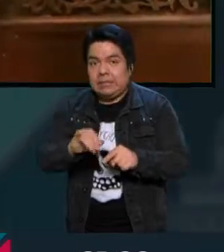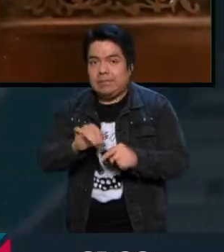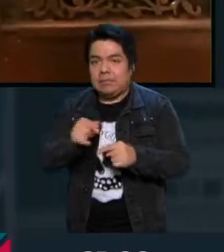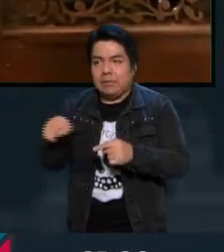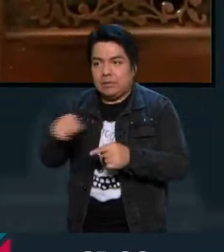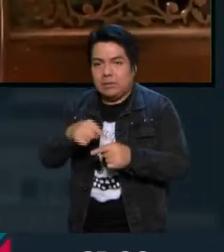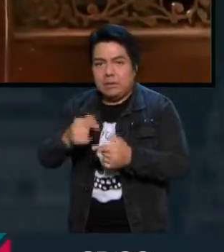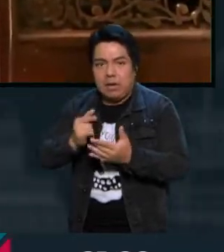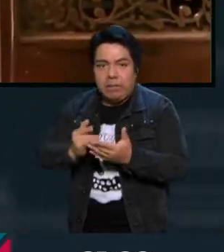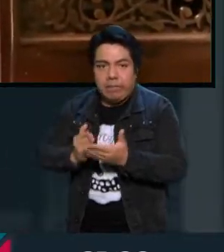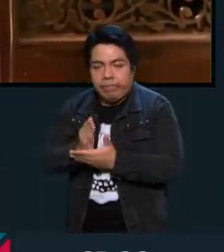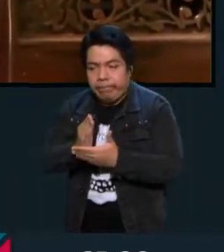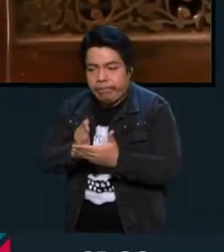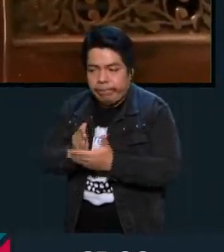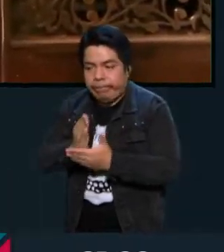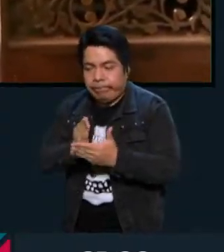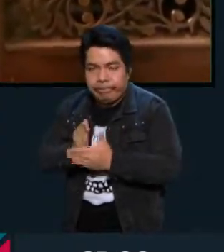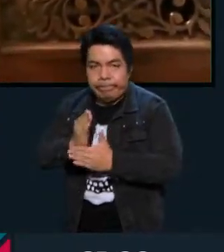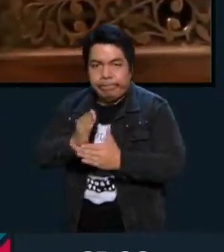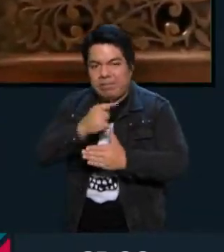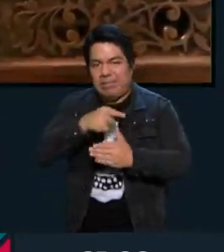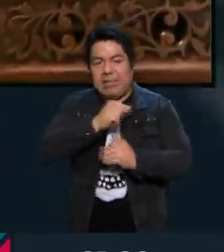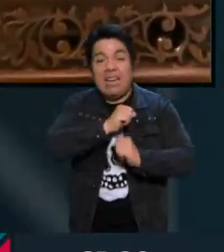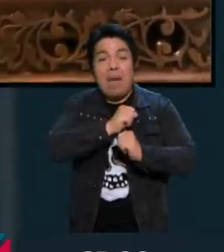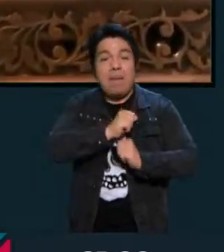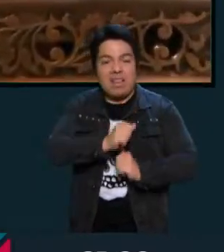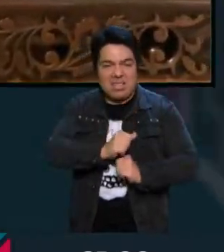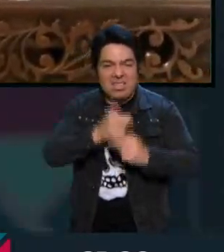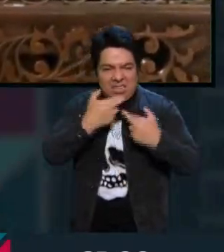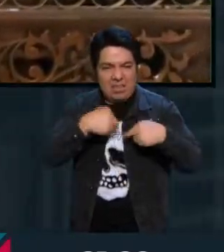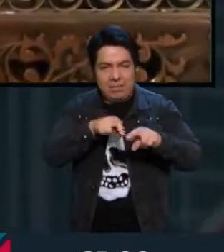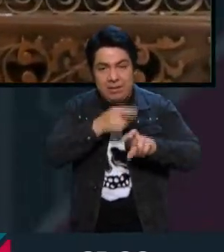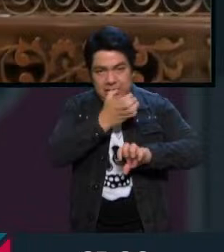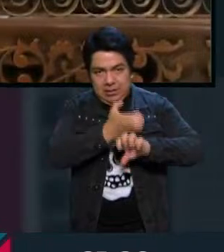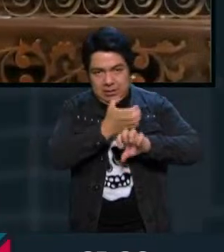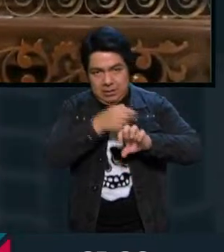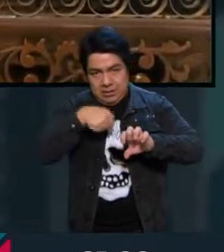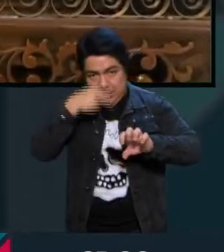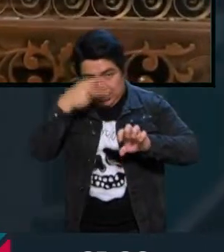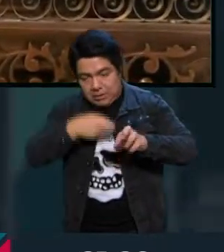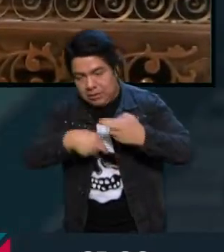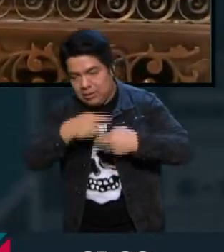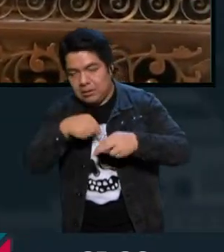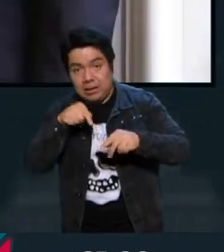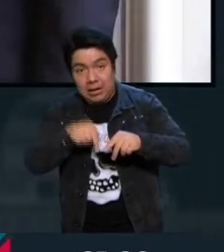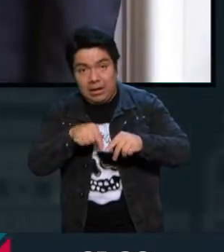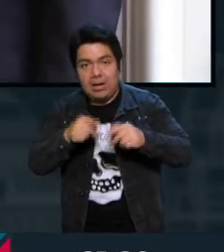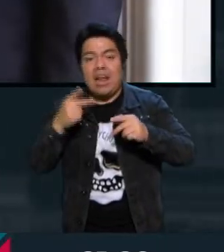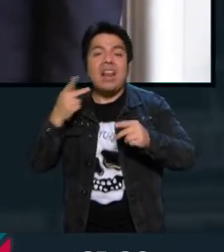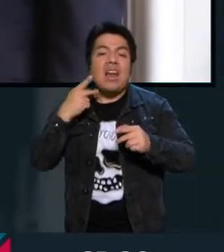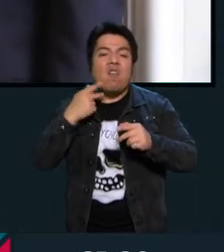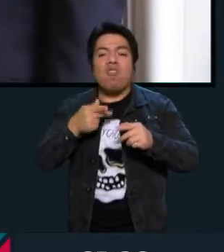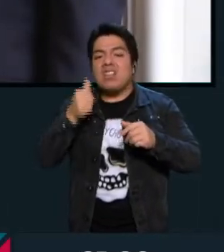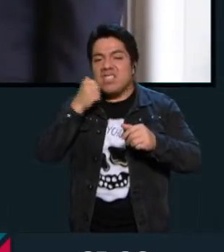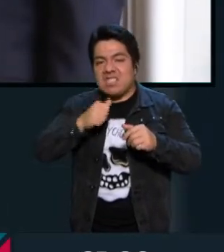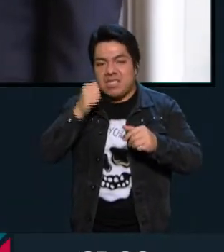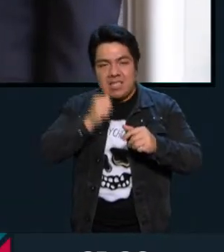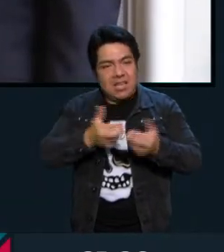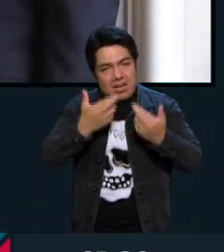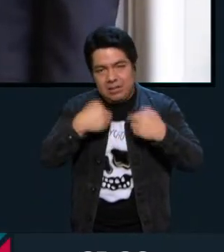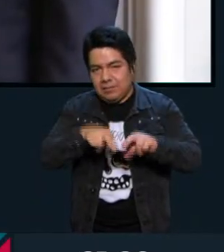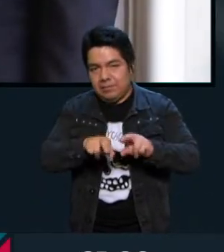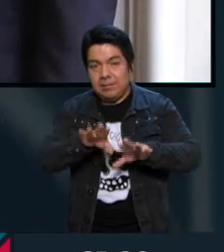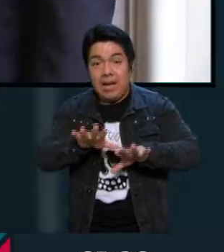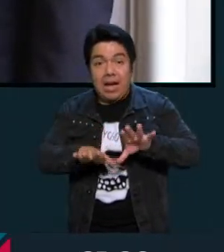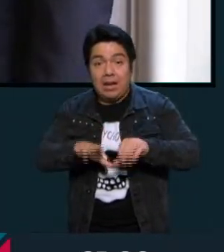injerencias históricas de los embajadores estadounidenses en sus distintos momentos en la política mexicana, y más aún cuando